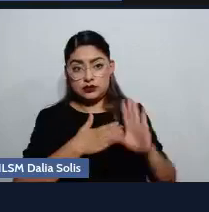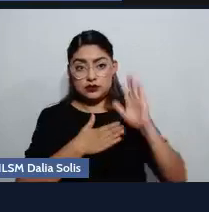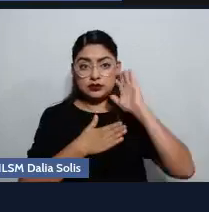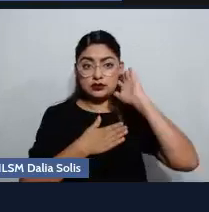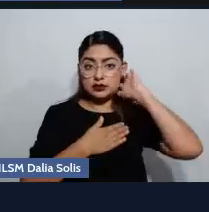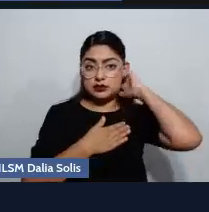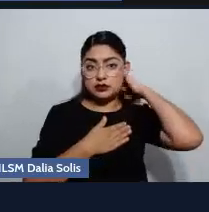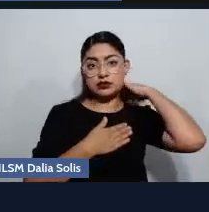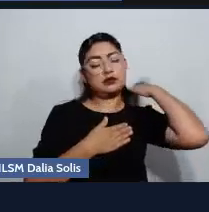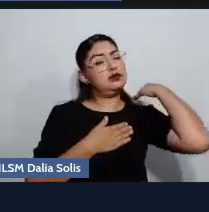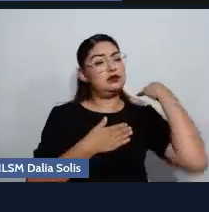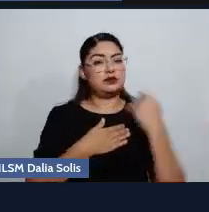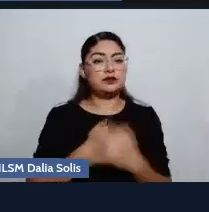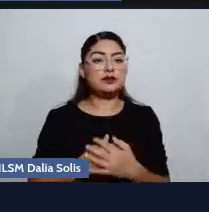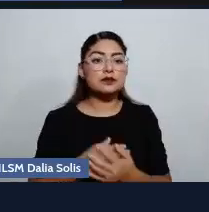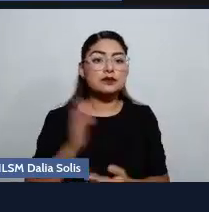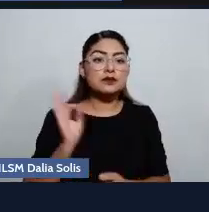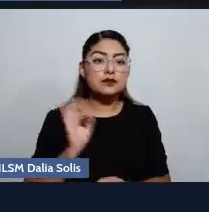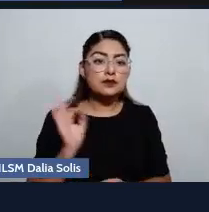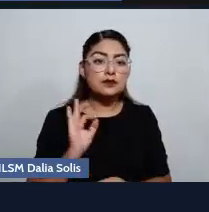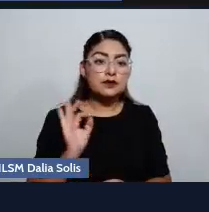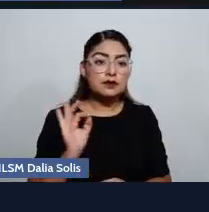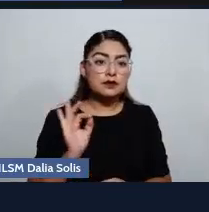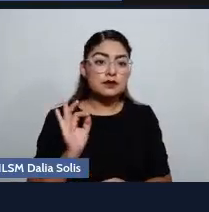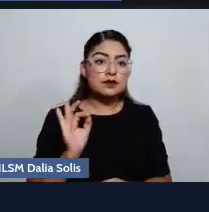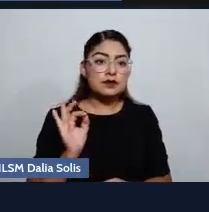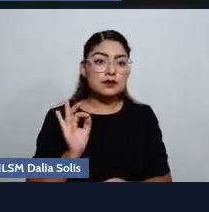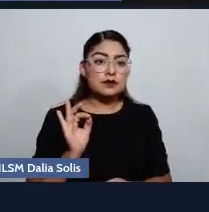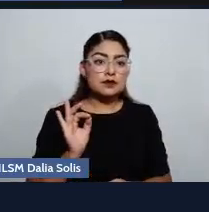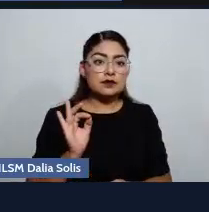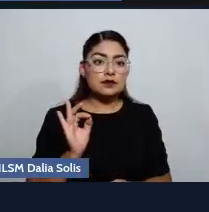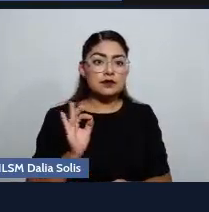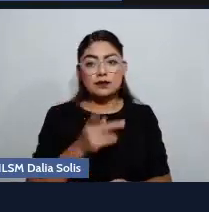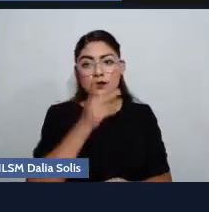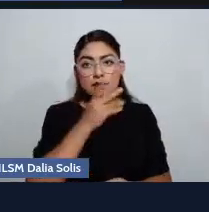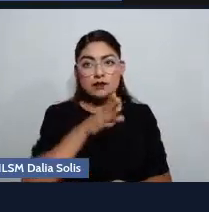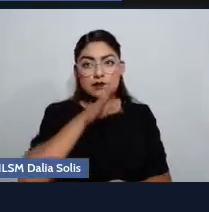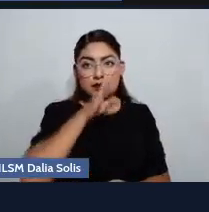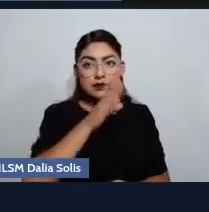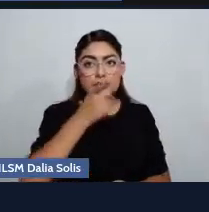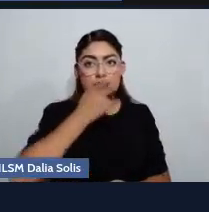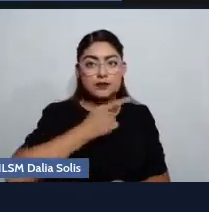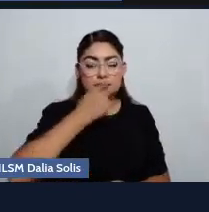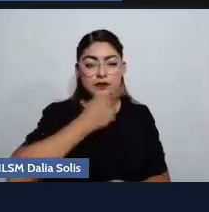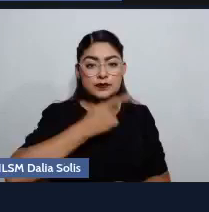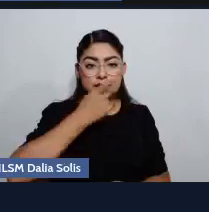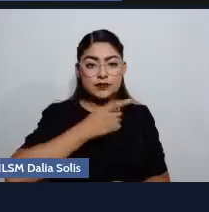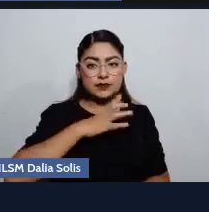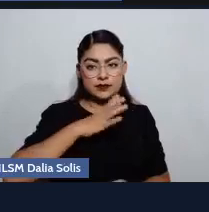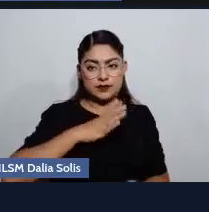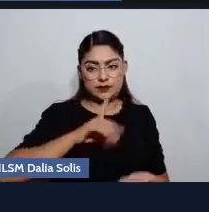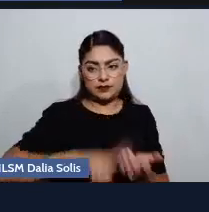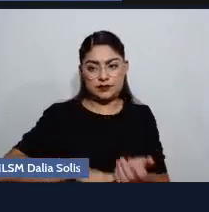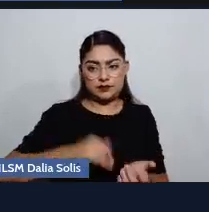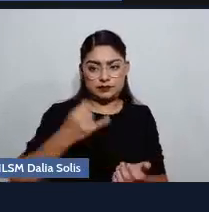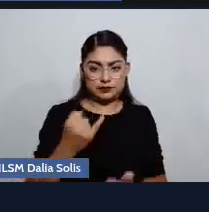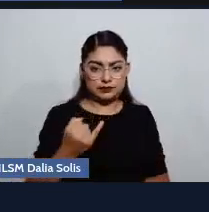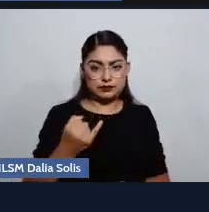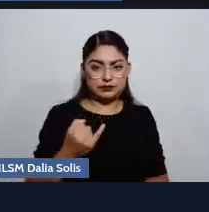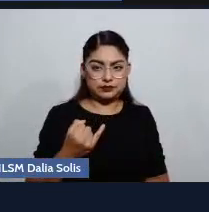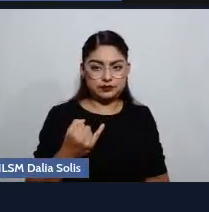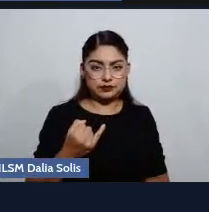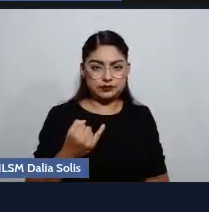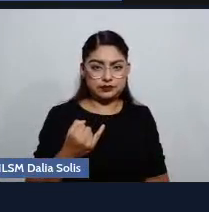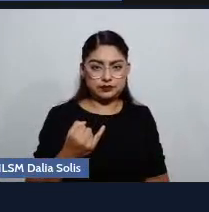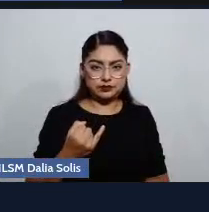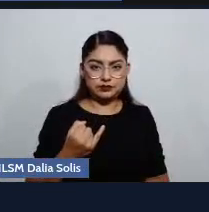de padres o padres diabéticos, que tenemos un gran porcentaje que a lo mejor pudiéramos ser o